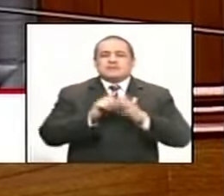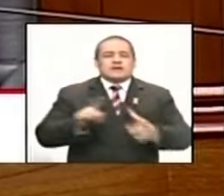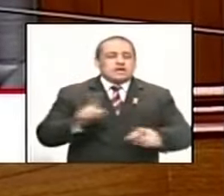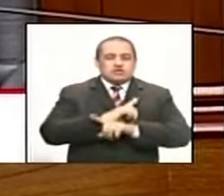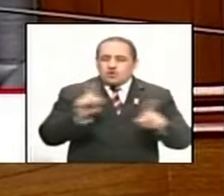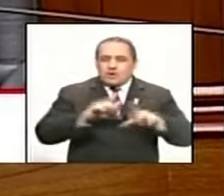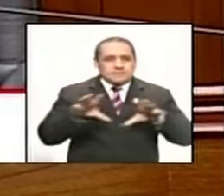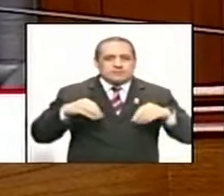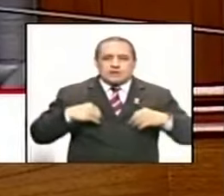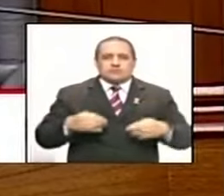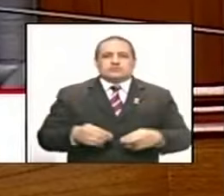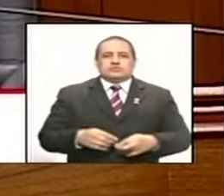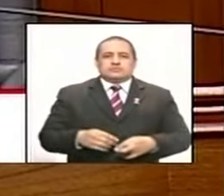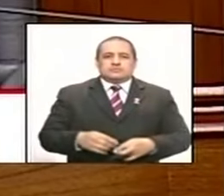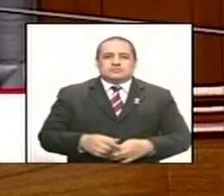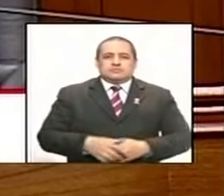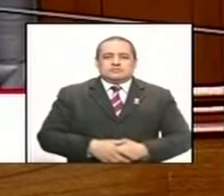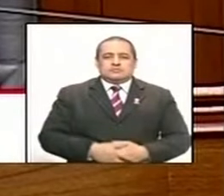vamos a permitir.